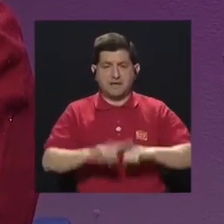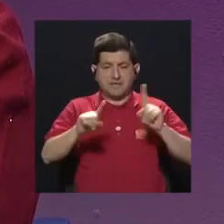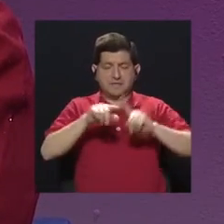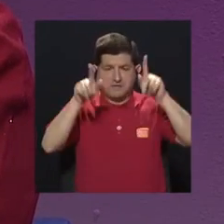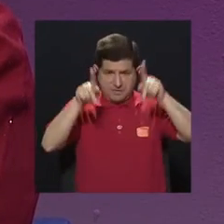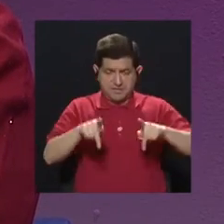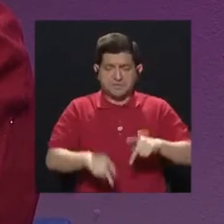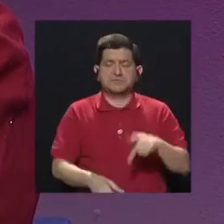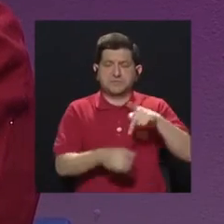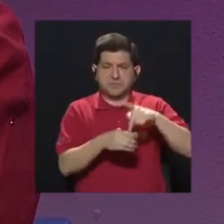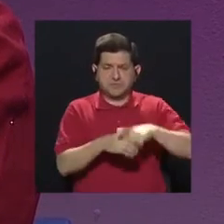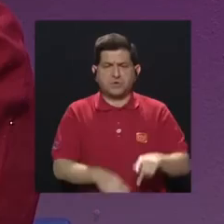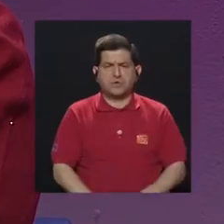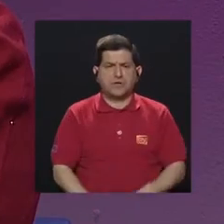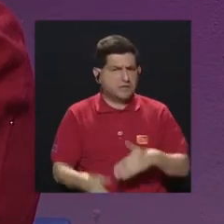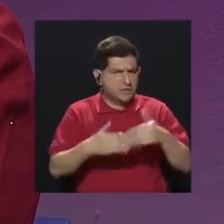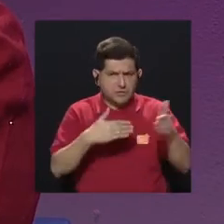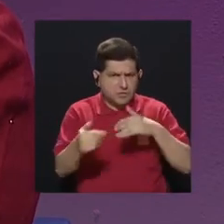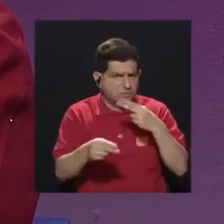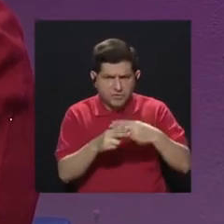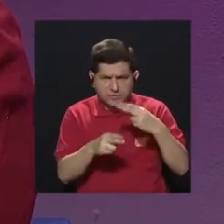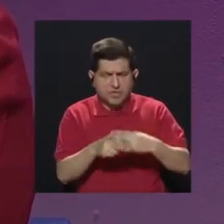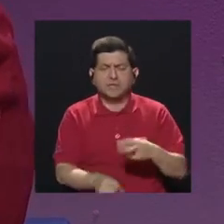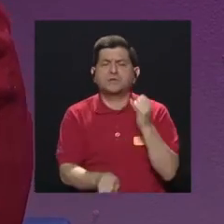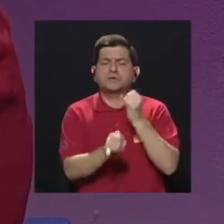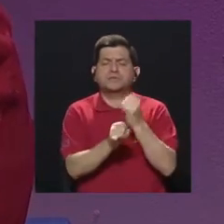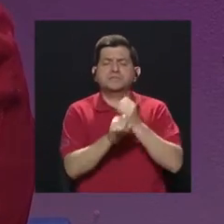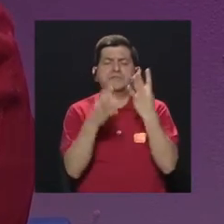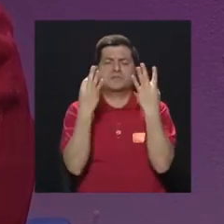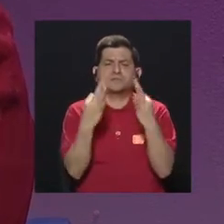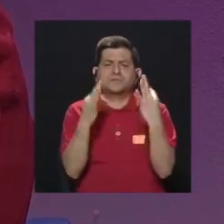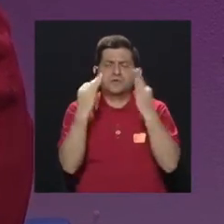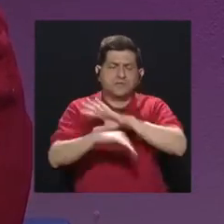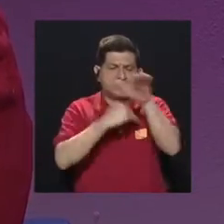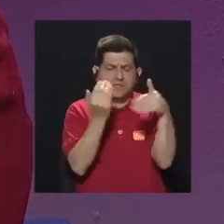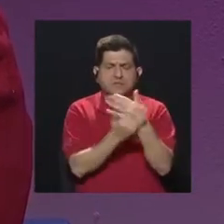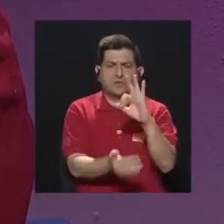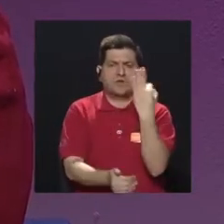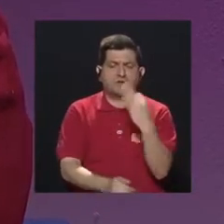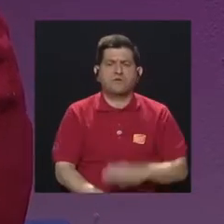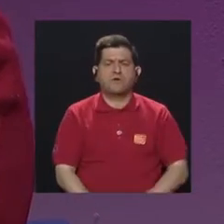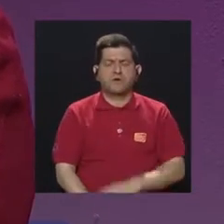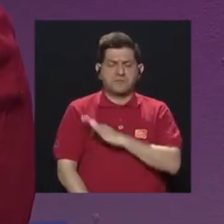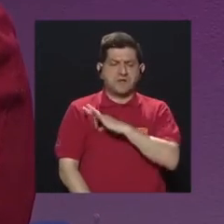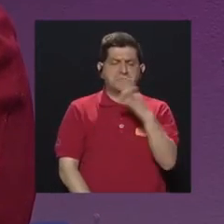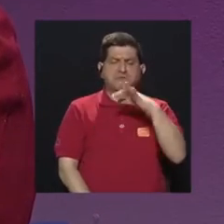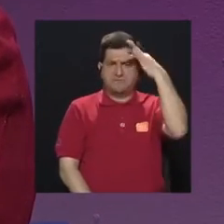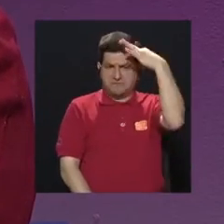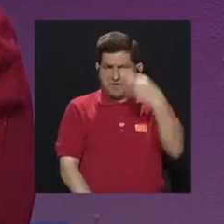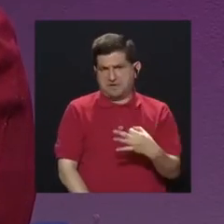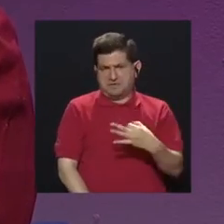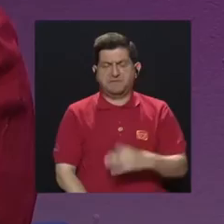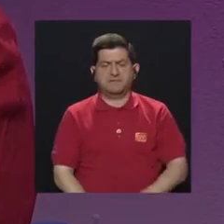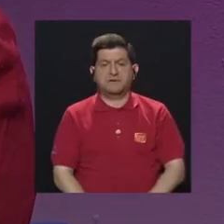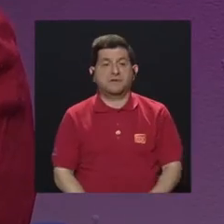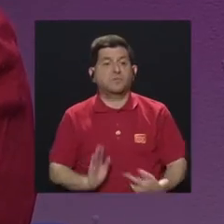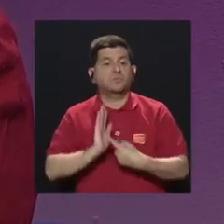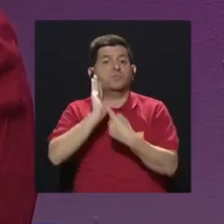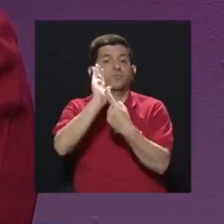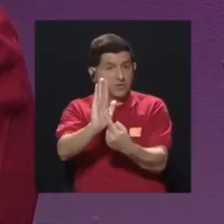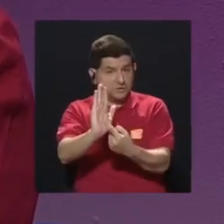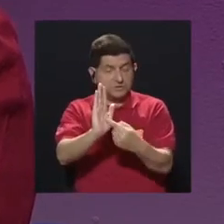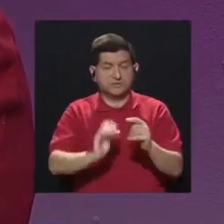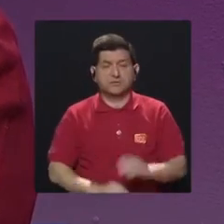nombre es una institución que intenta abordar todas las formas de fe y creencia y más bien lo que destaca es